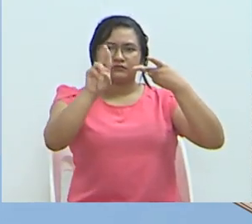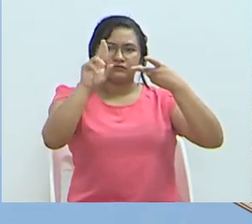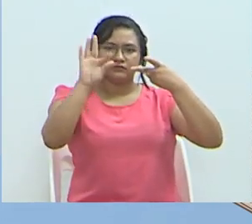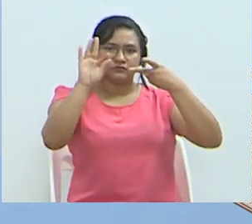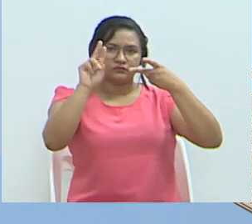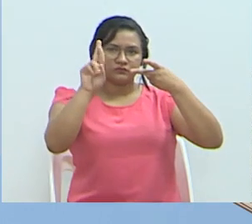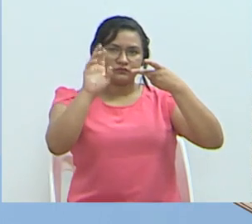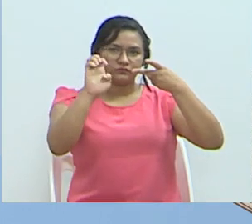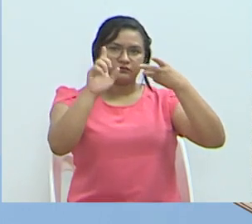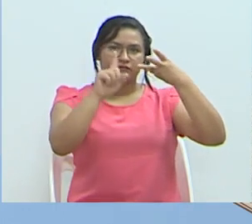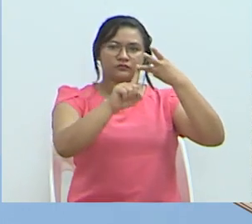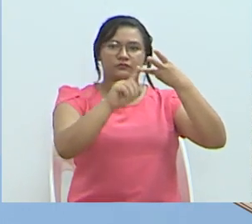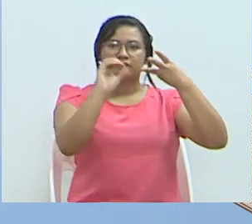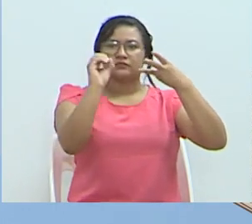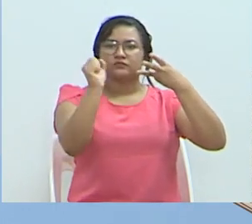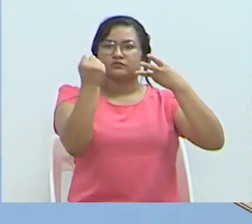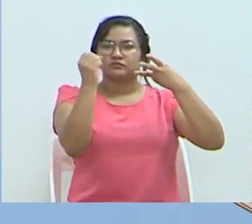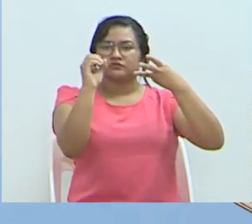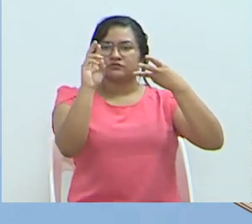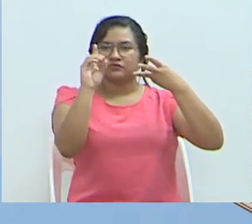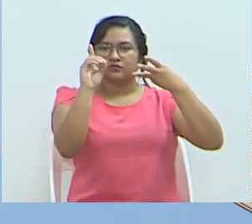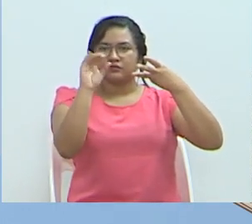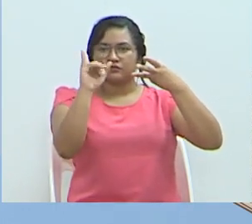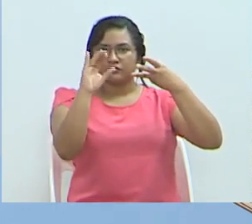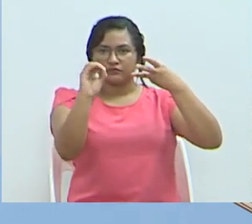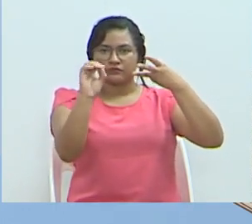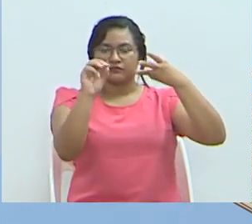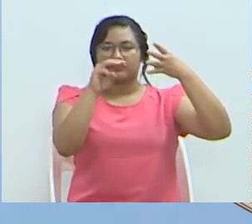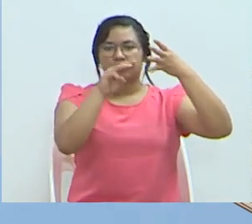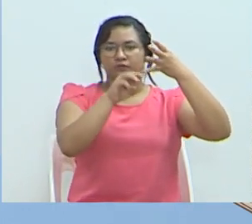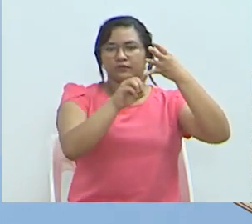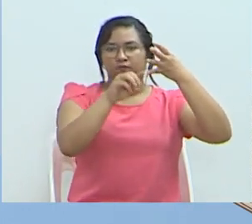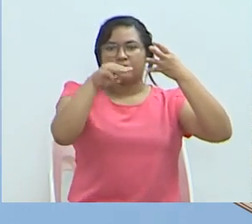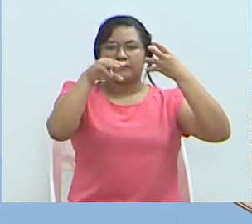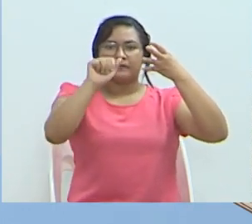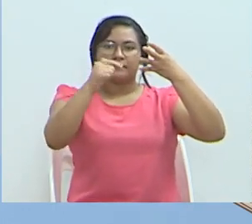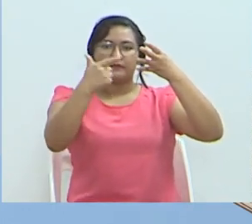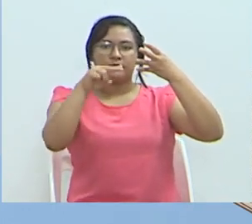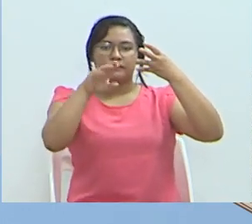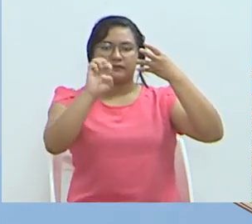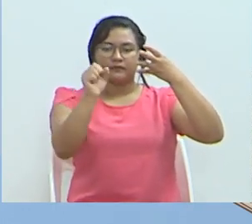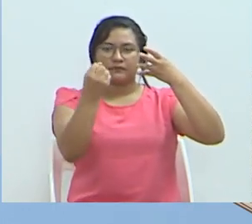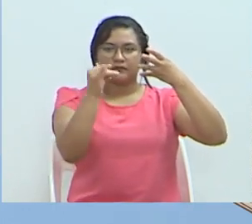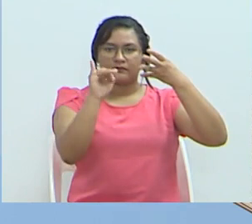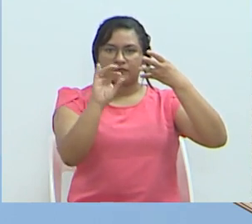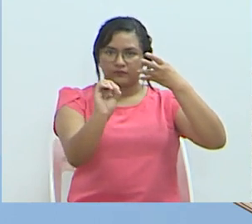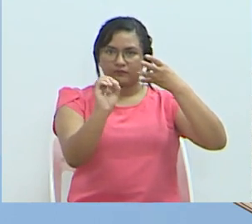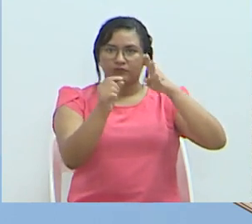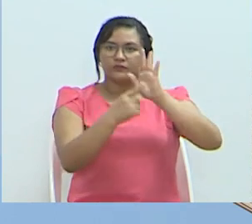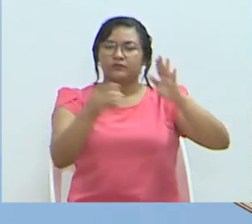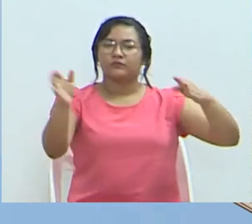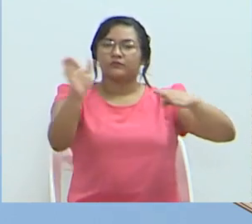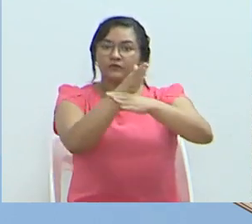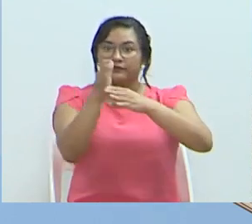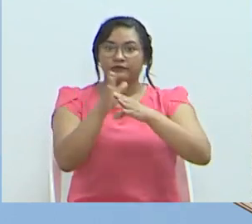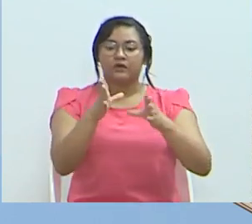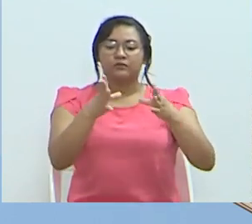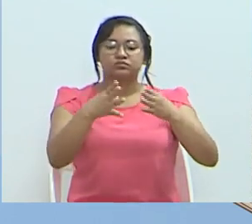Además de ello, está formado por una gran cantidad de células que trabajan juntas para realizar diferentes